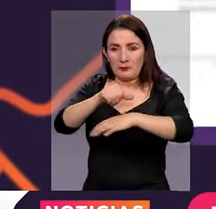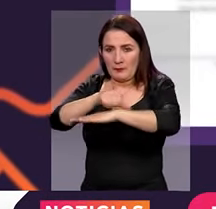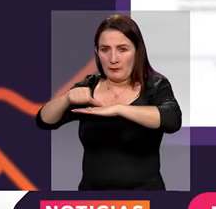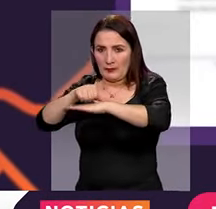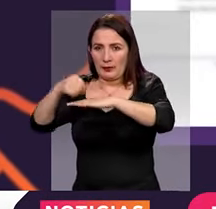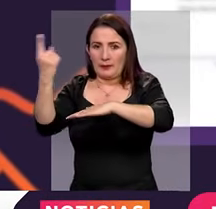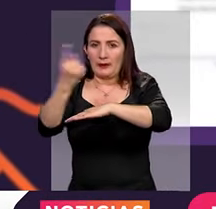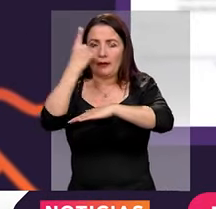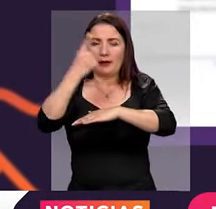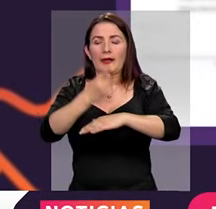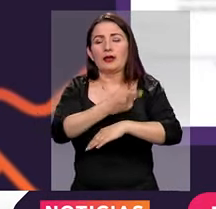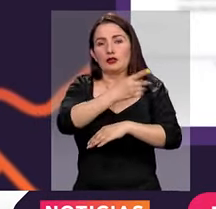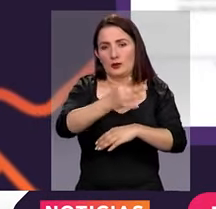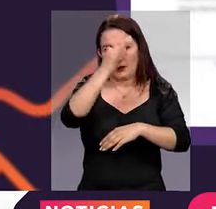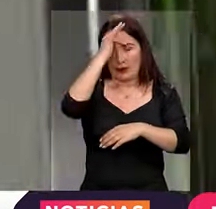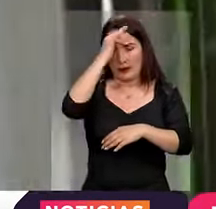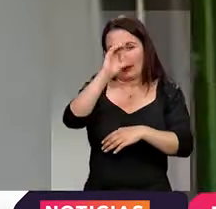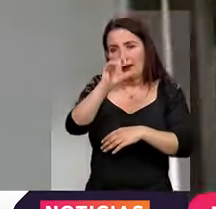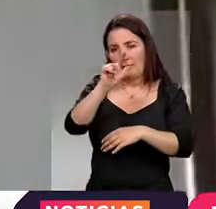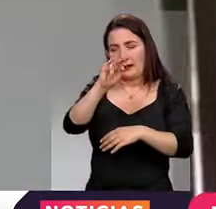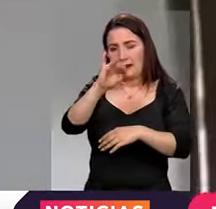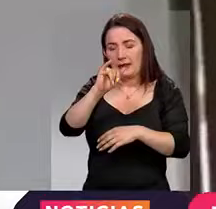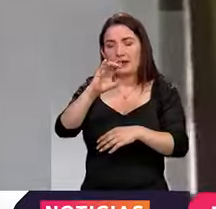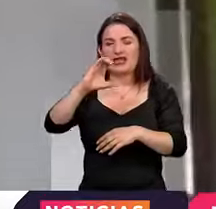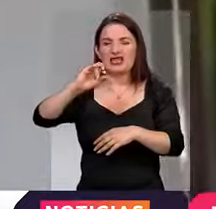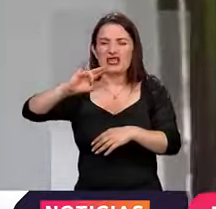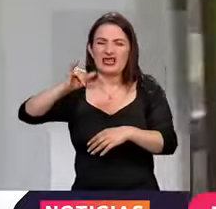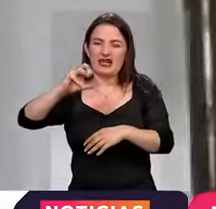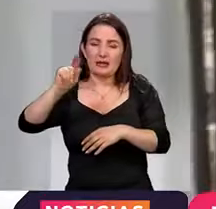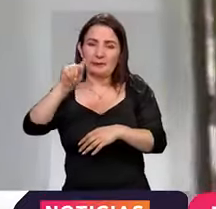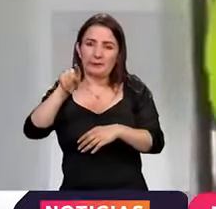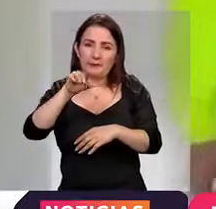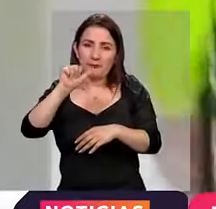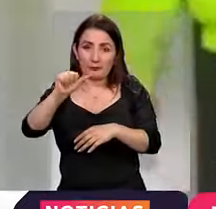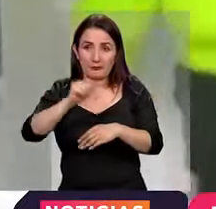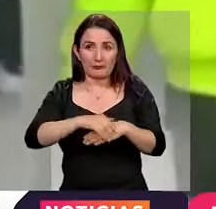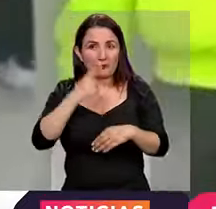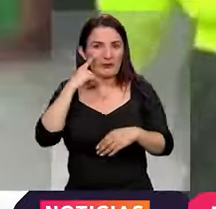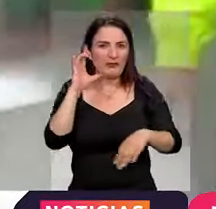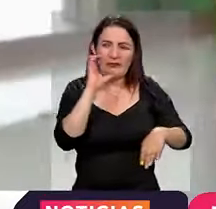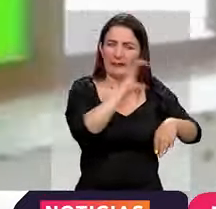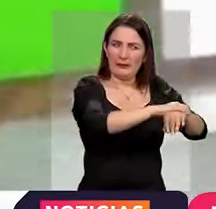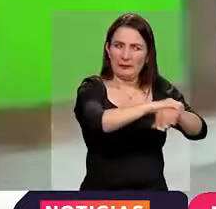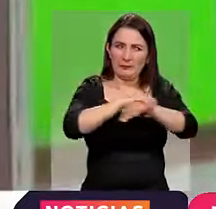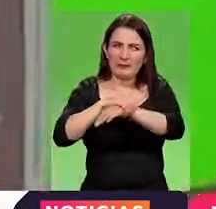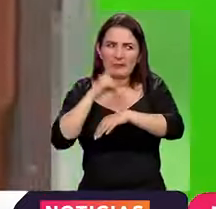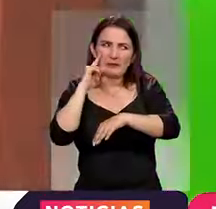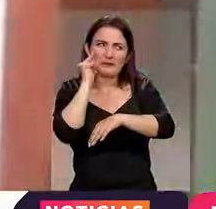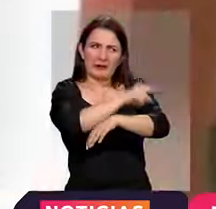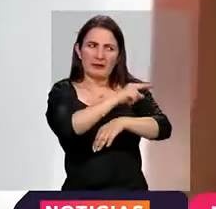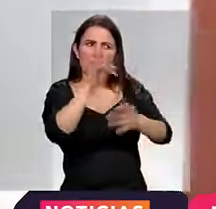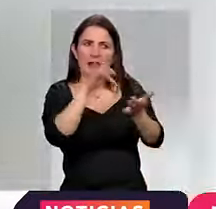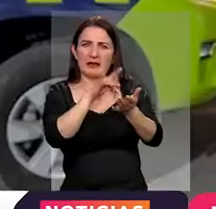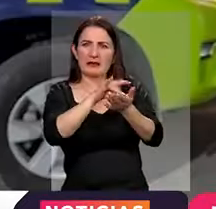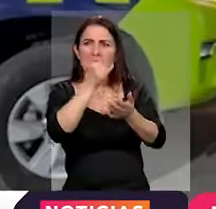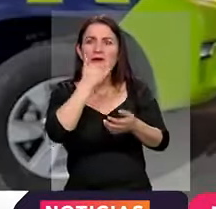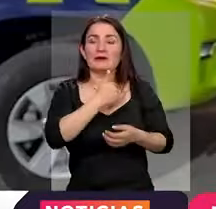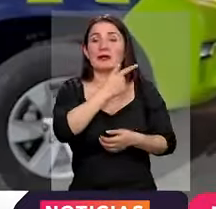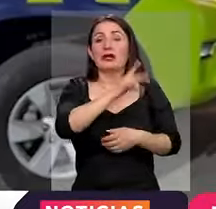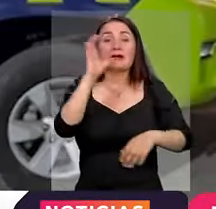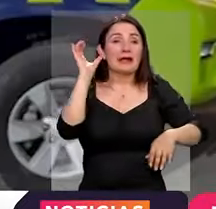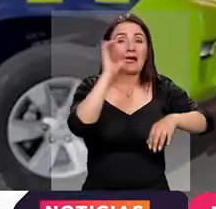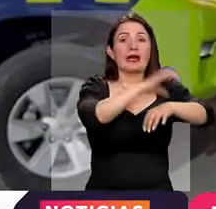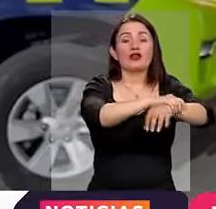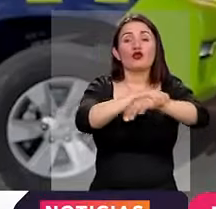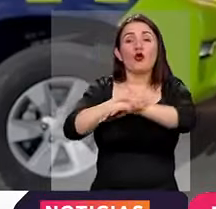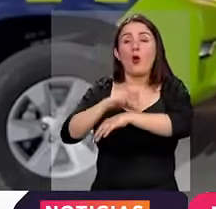general de la clínica Chía S.A. También informaron sobre la captura de un hincha presuntamente señalado de participar en la riña. Fue